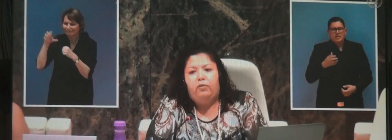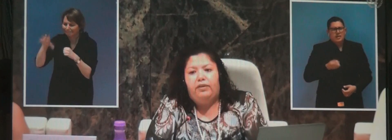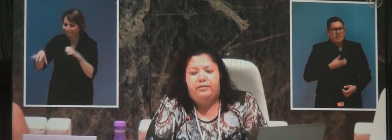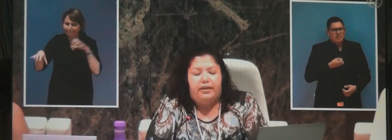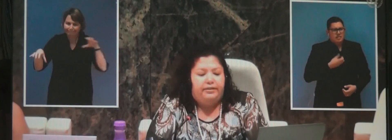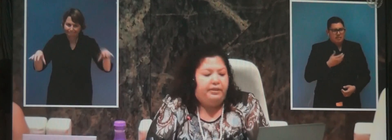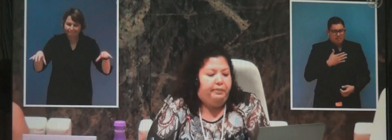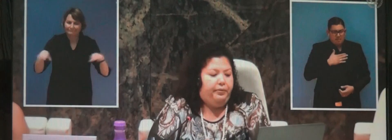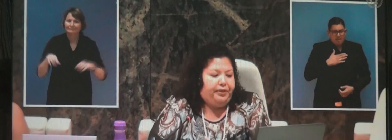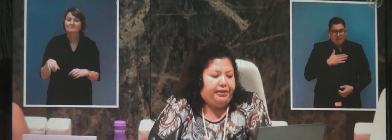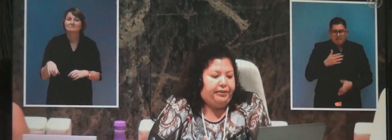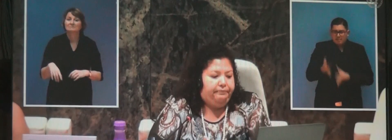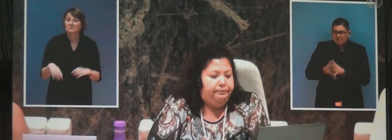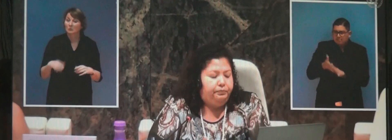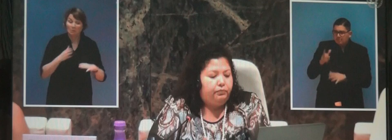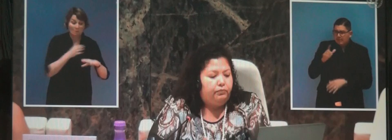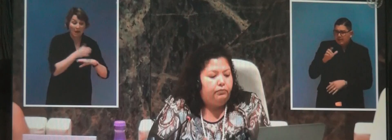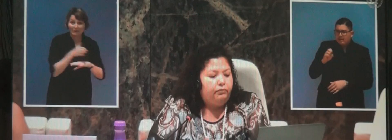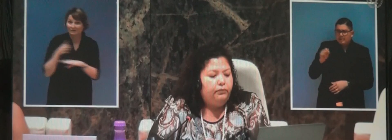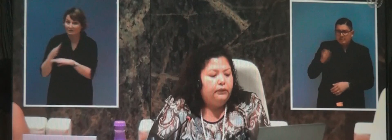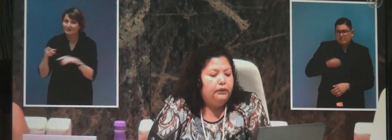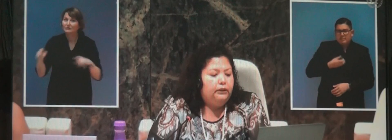intérpretes de lengua de señas salvadoreña.